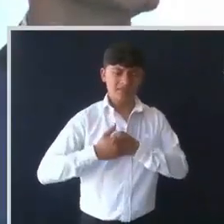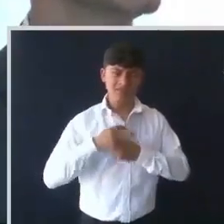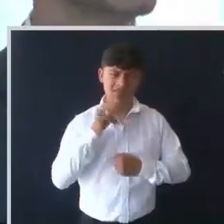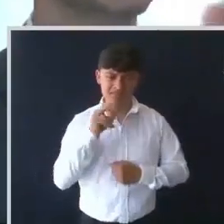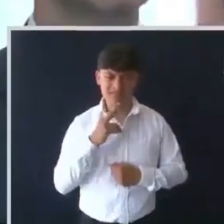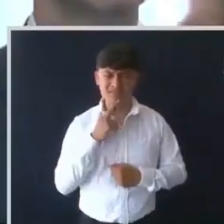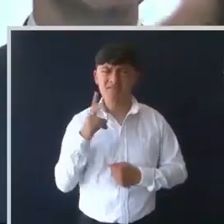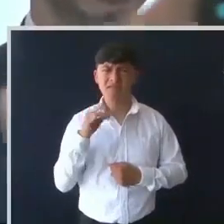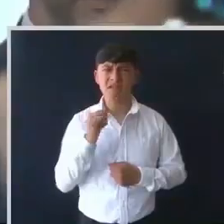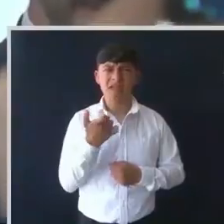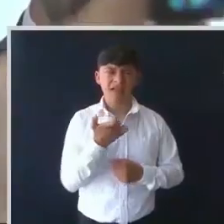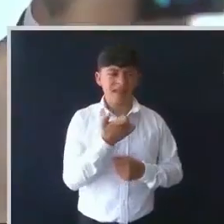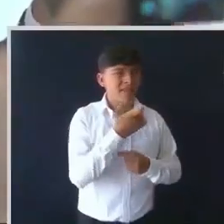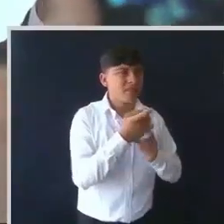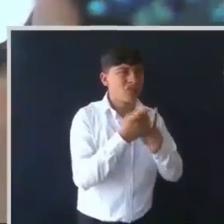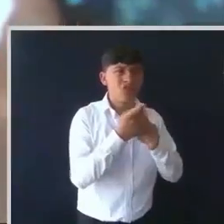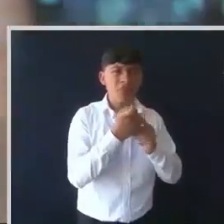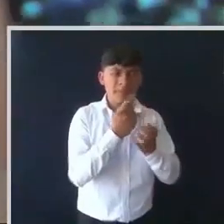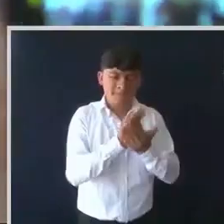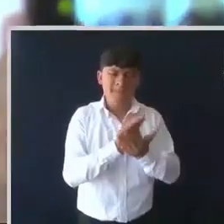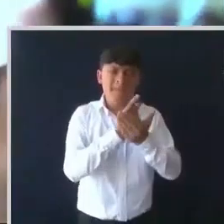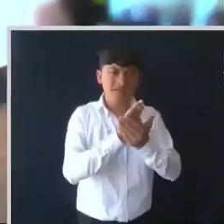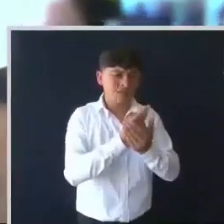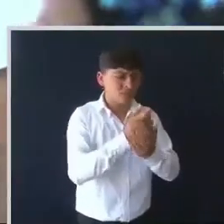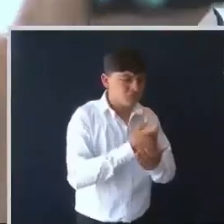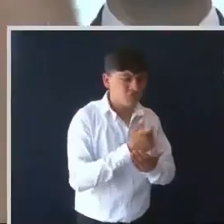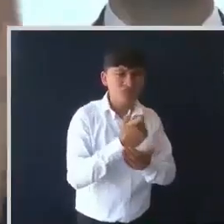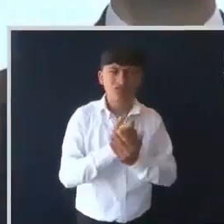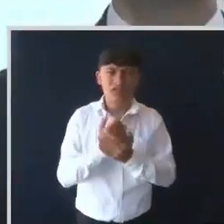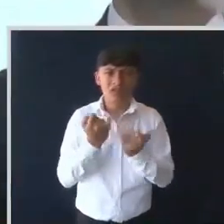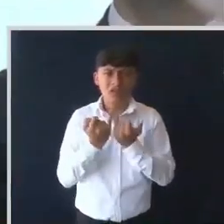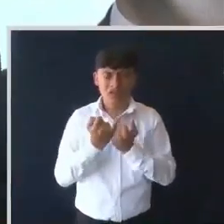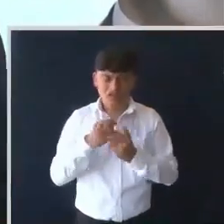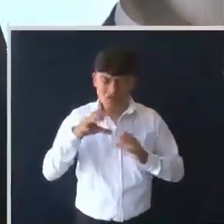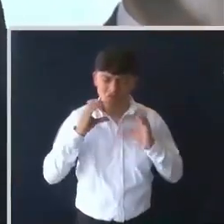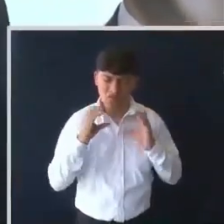estirando cada peso y sin descuidar nuestra ciudad.